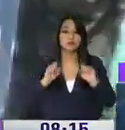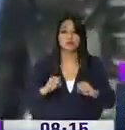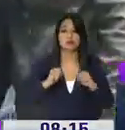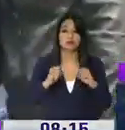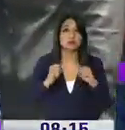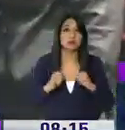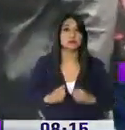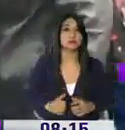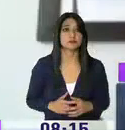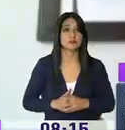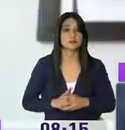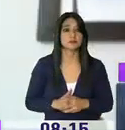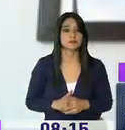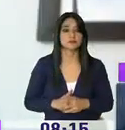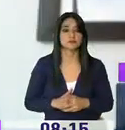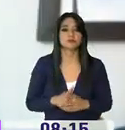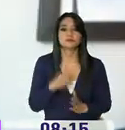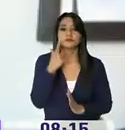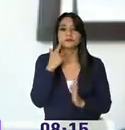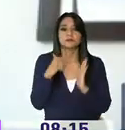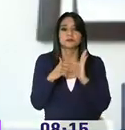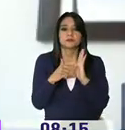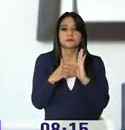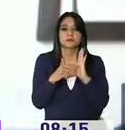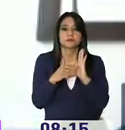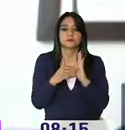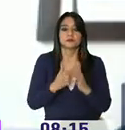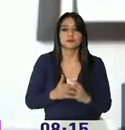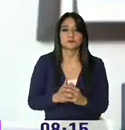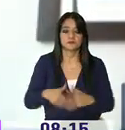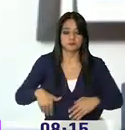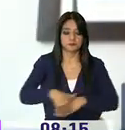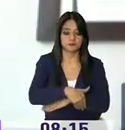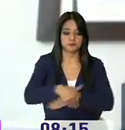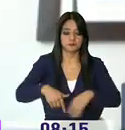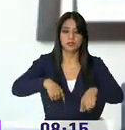contaminación sonora. Por ejemplo, tenemos que en calles